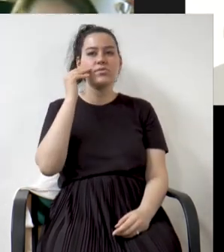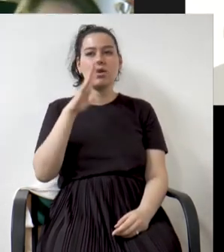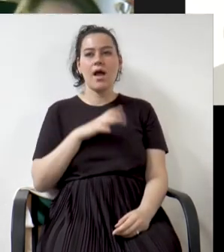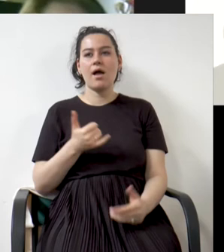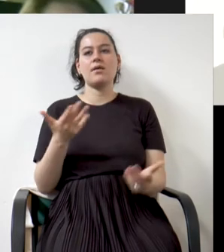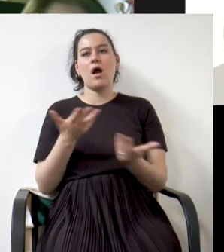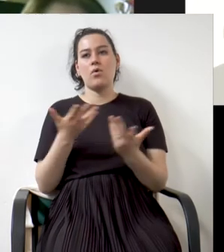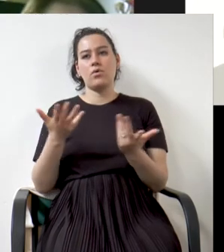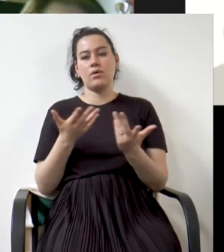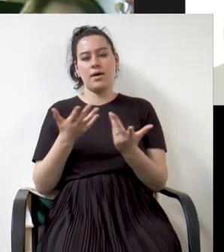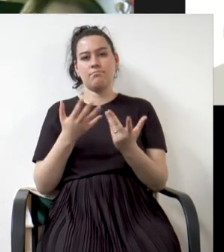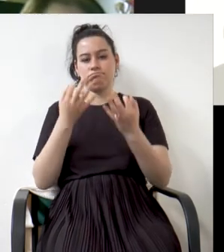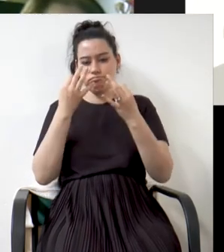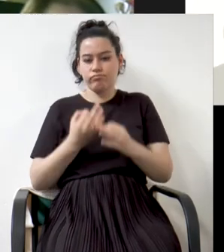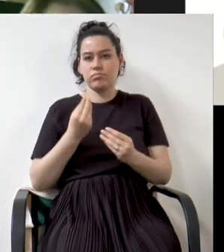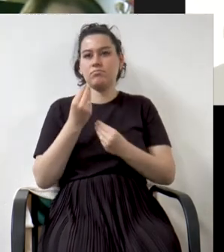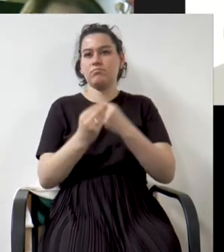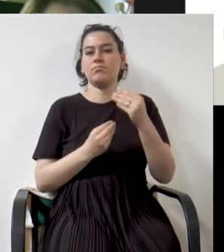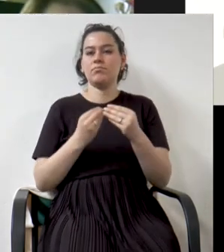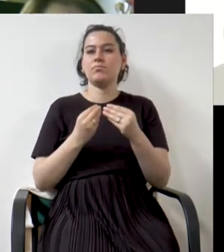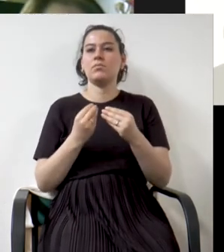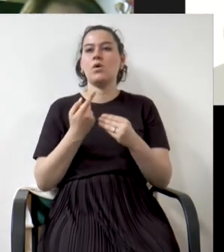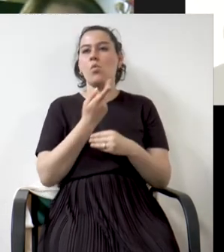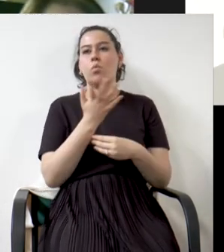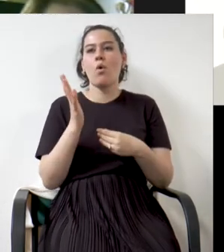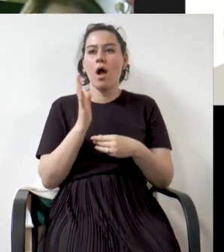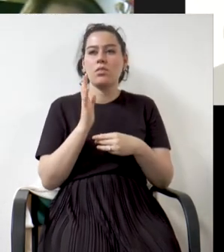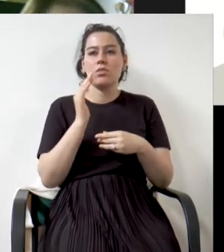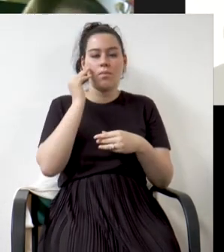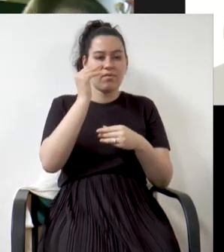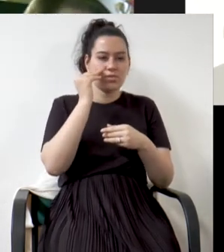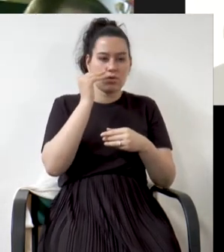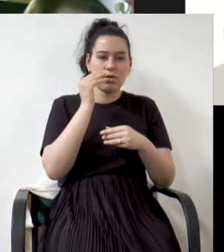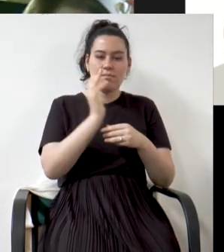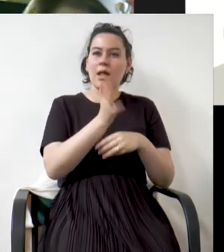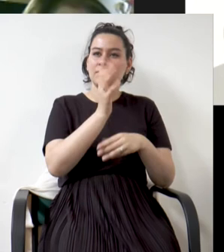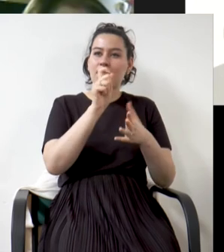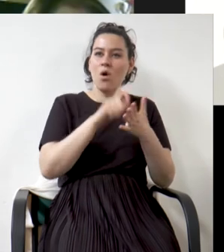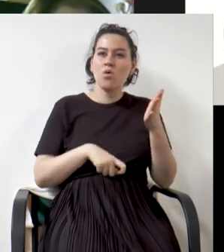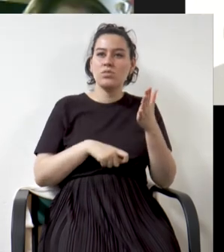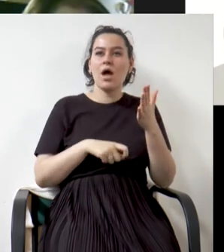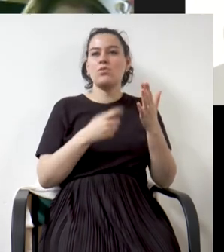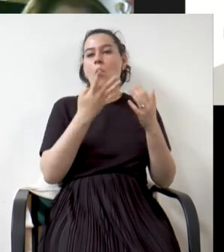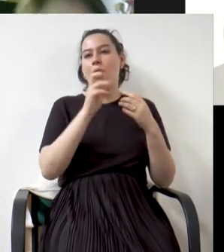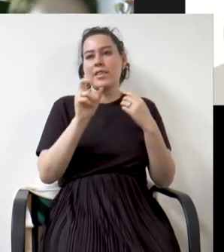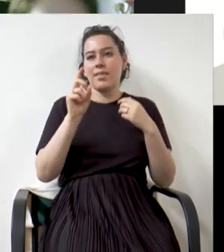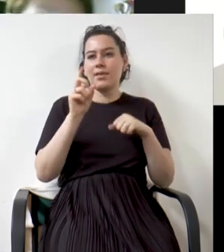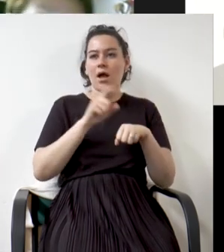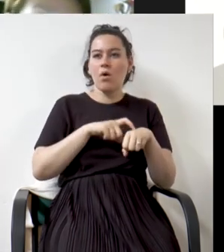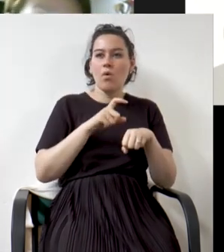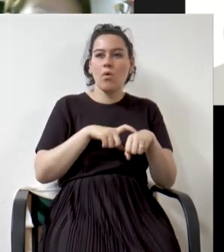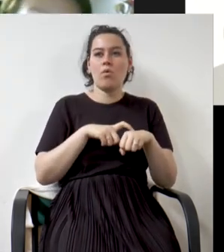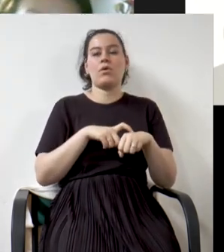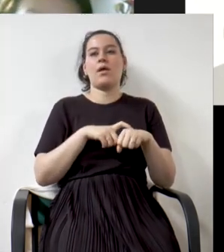hoy efectivos en ISEF? ¿Cuántos docentes de esos docentes efectivos los tenemos con 30, 40 horas con nivel